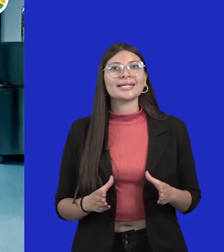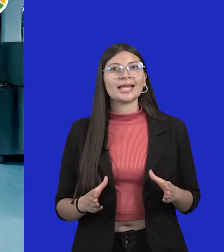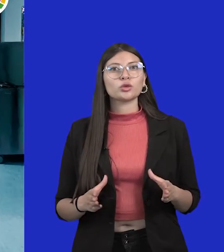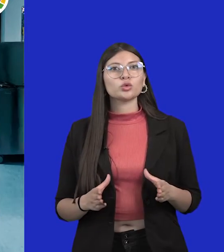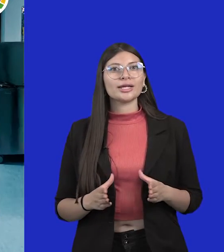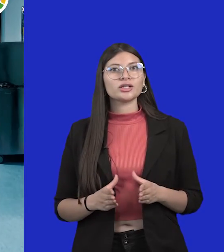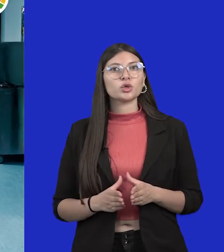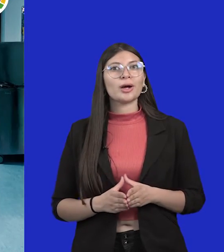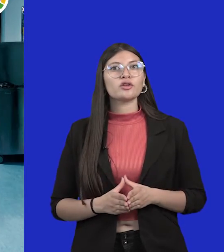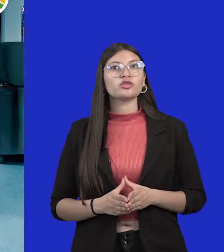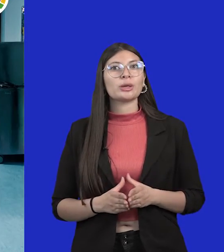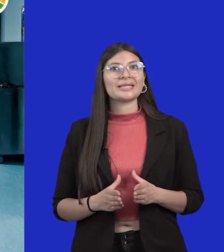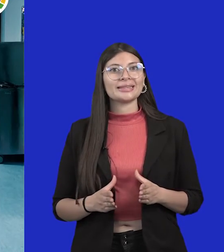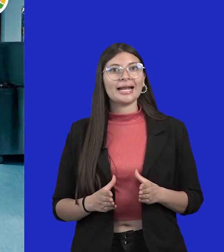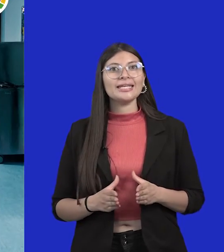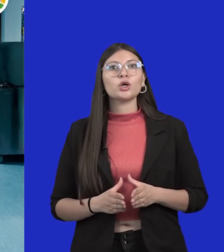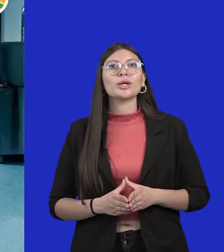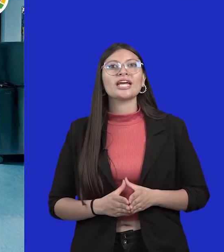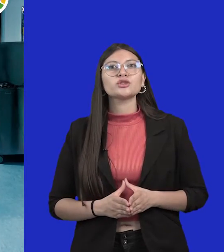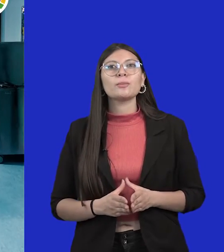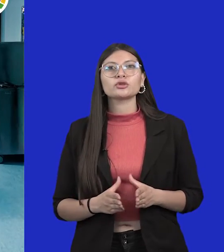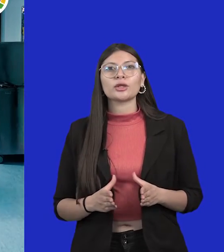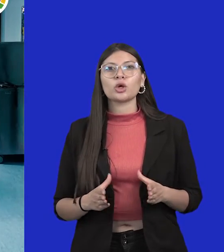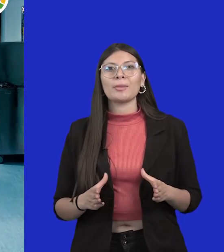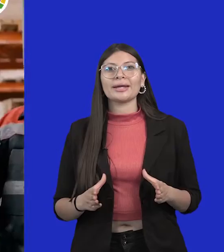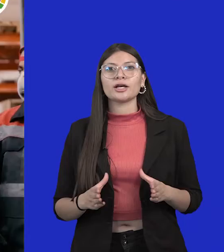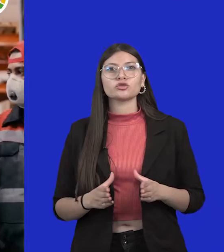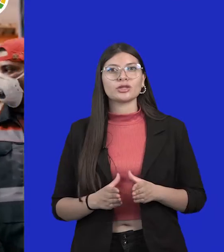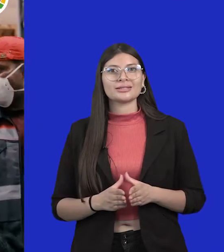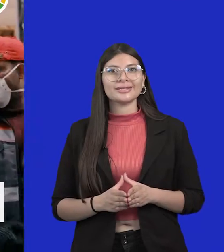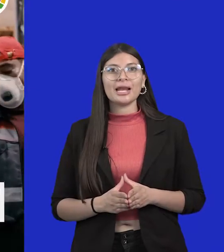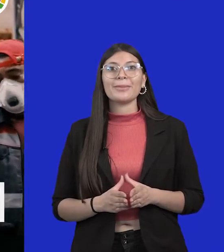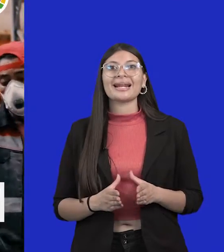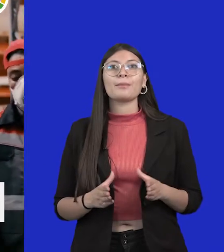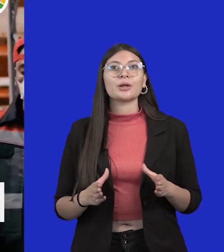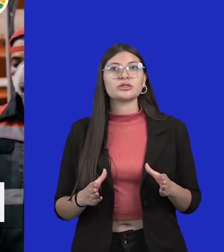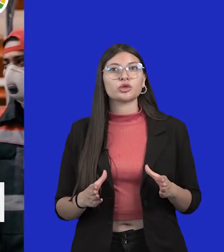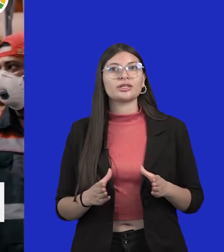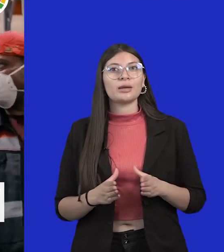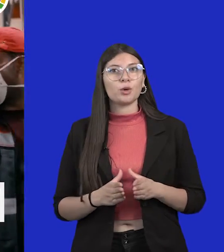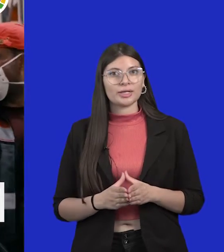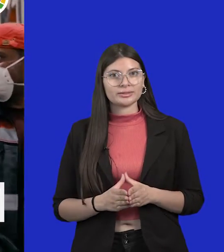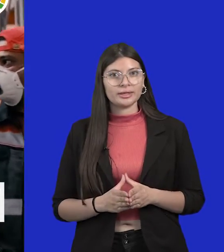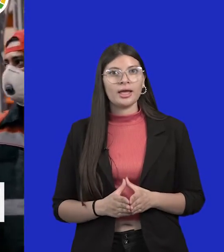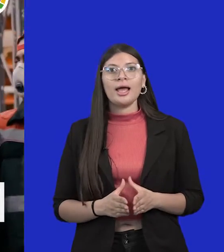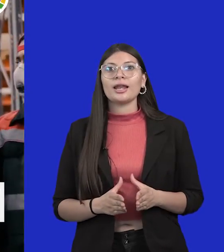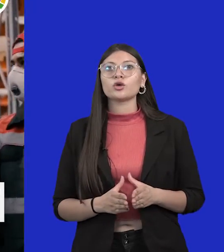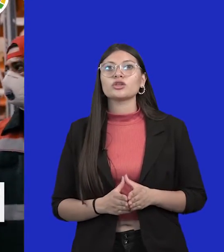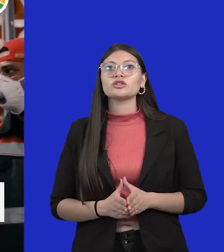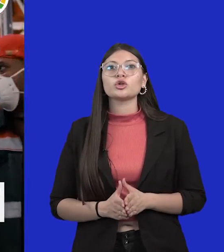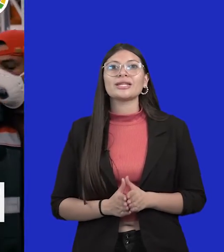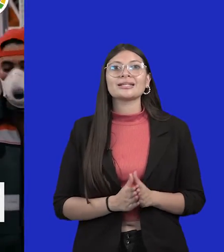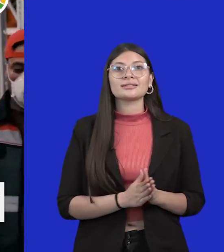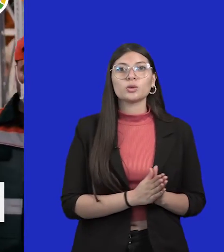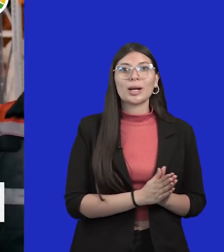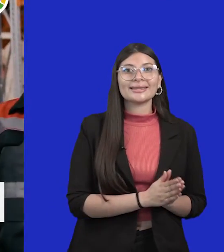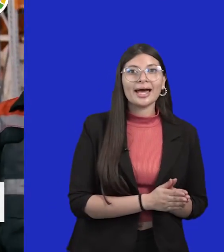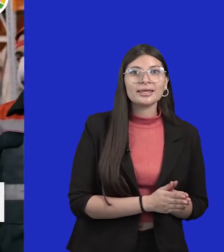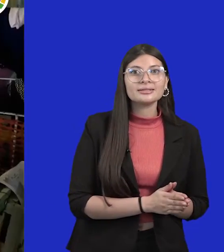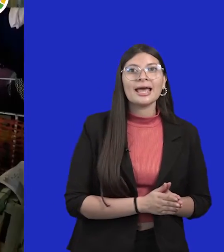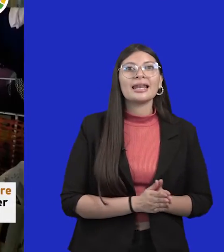estaría concretando un derecho humano fundamental y con ello aportando de manera sustancial para la prevención de la pobreza, la contención de